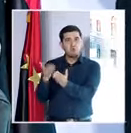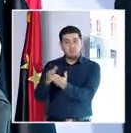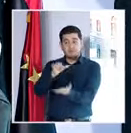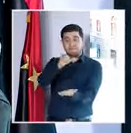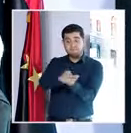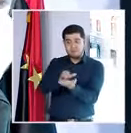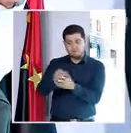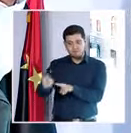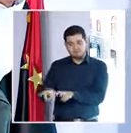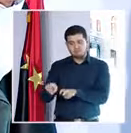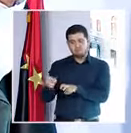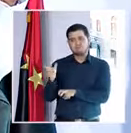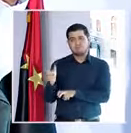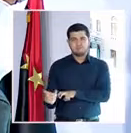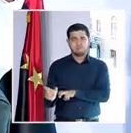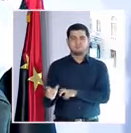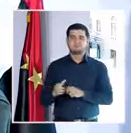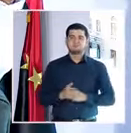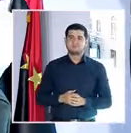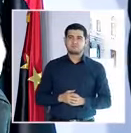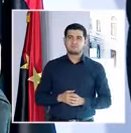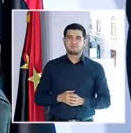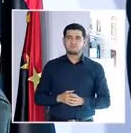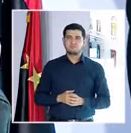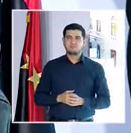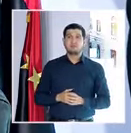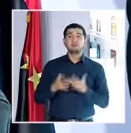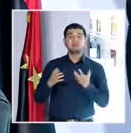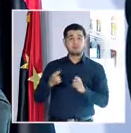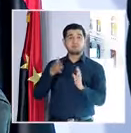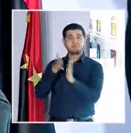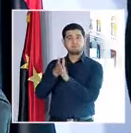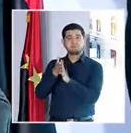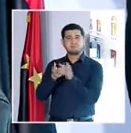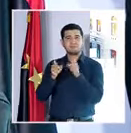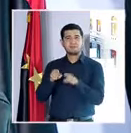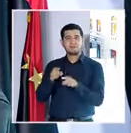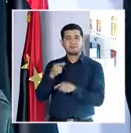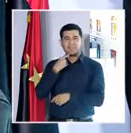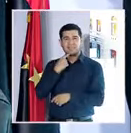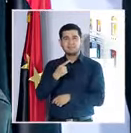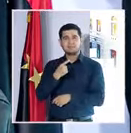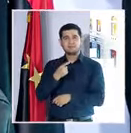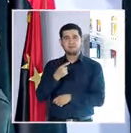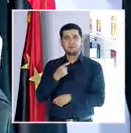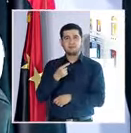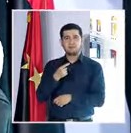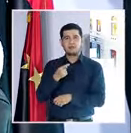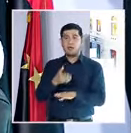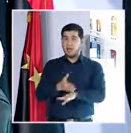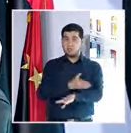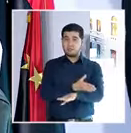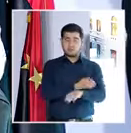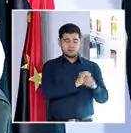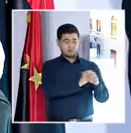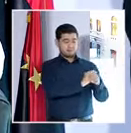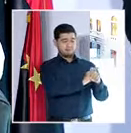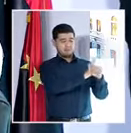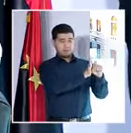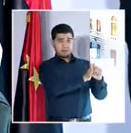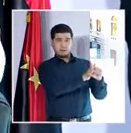departamento. Y quiero aprovechar esta pregunta para mencionar que en medio de la crisis logramos